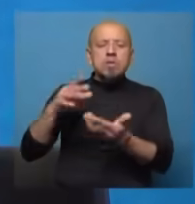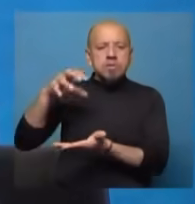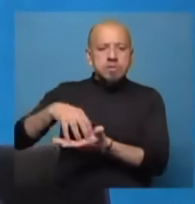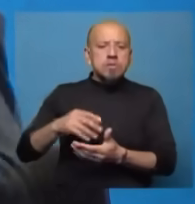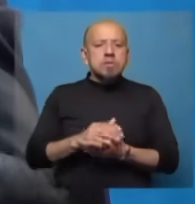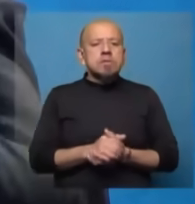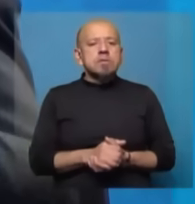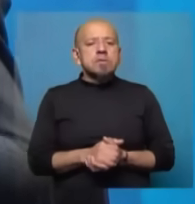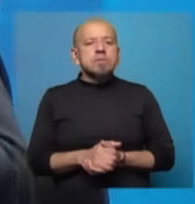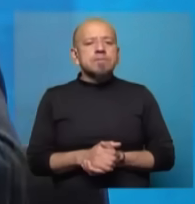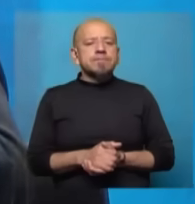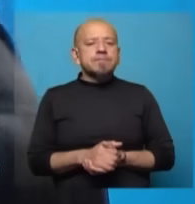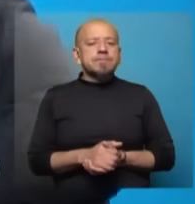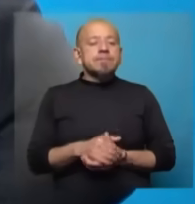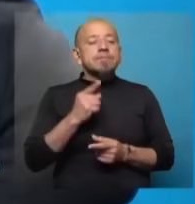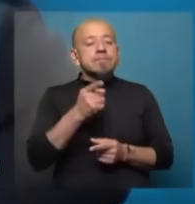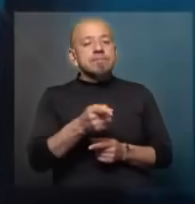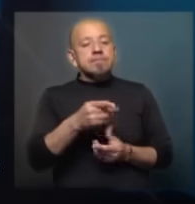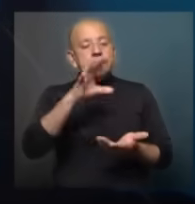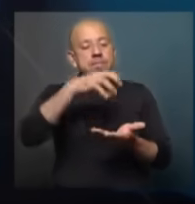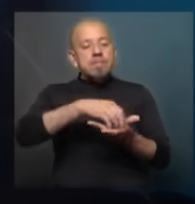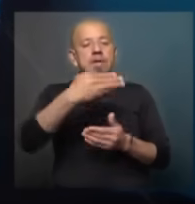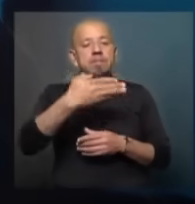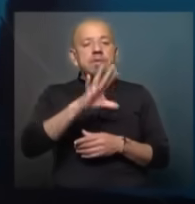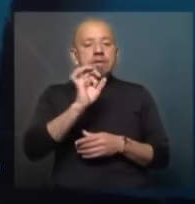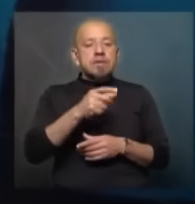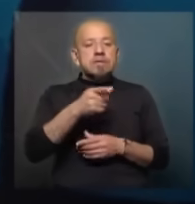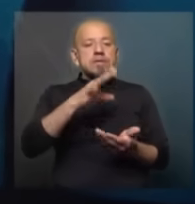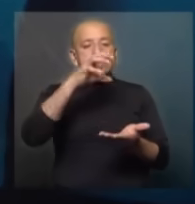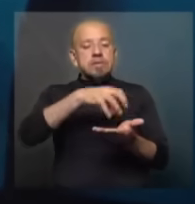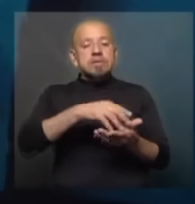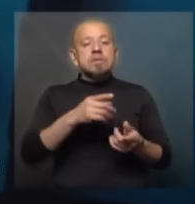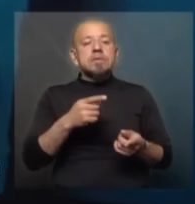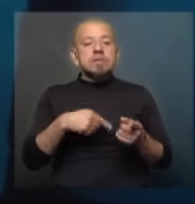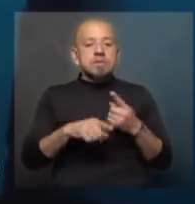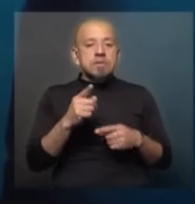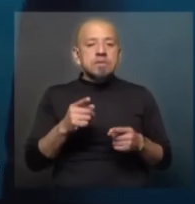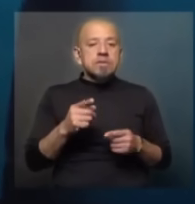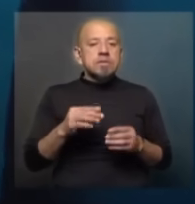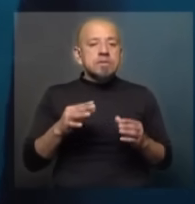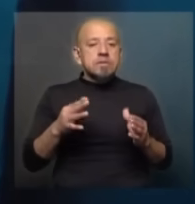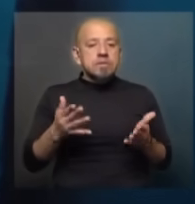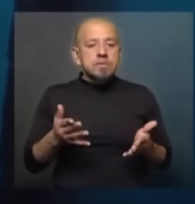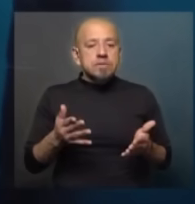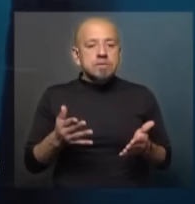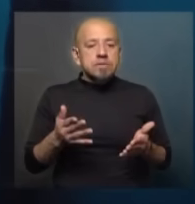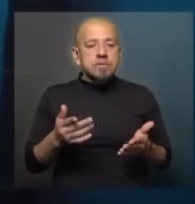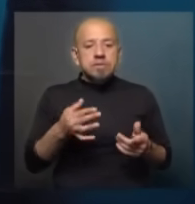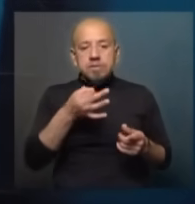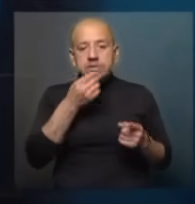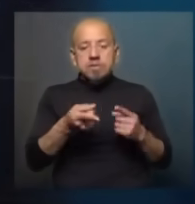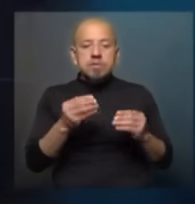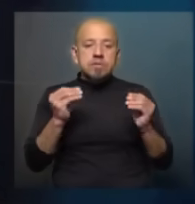haría directamente con el que es el propietario de la finca que es el bps de social es eh que es como dijo